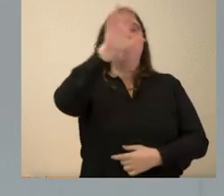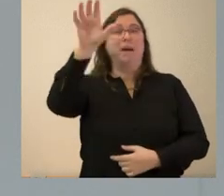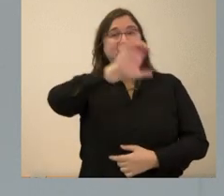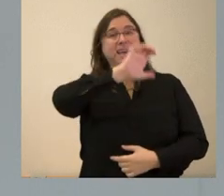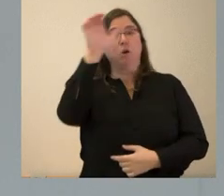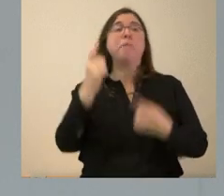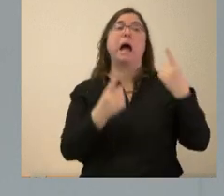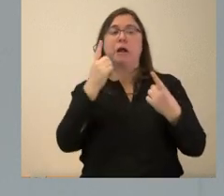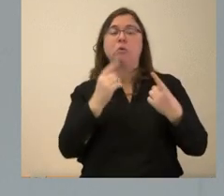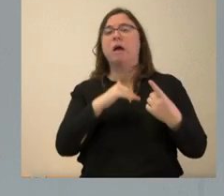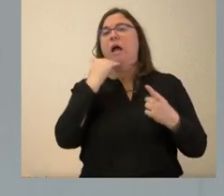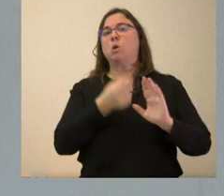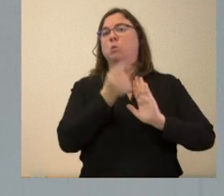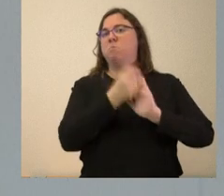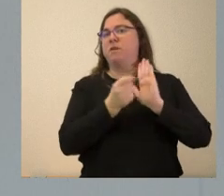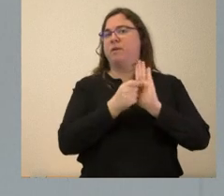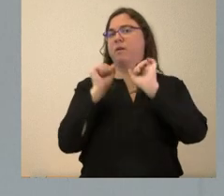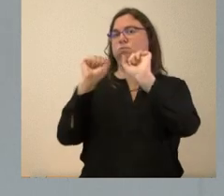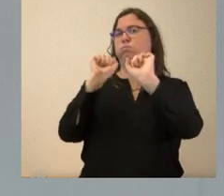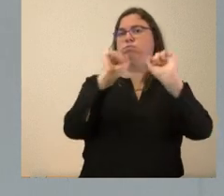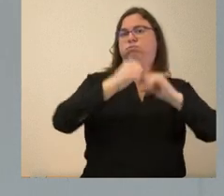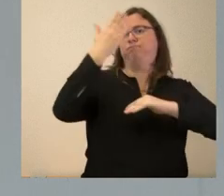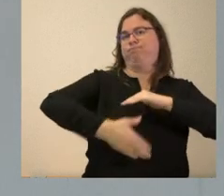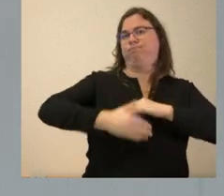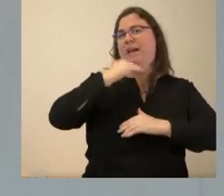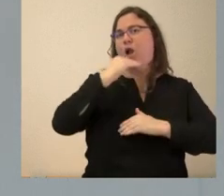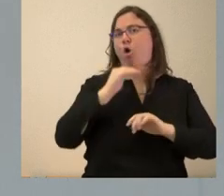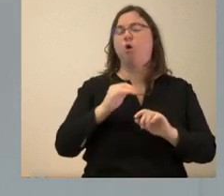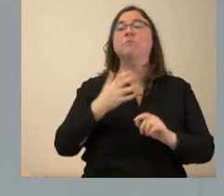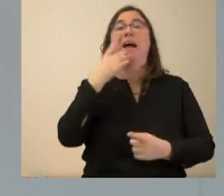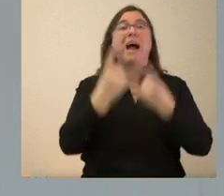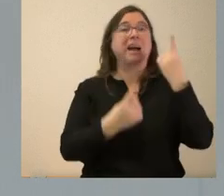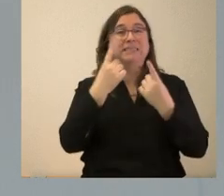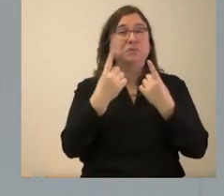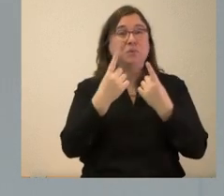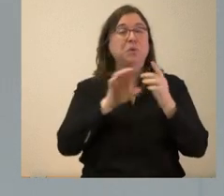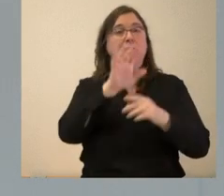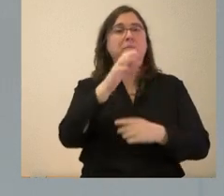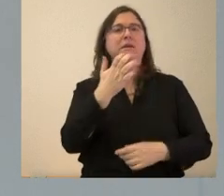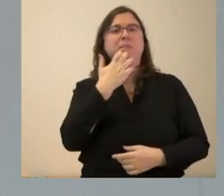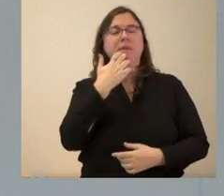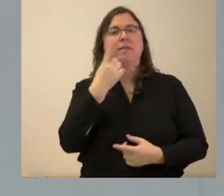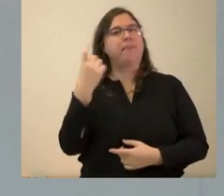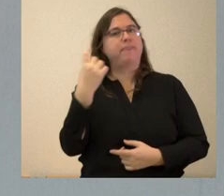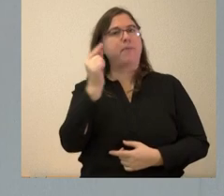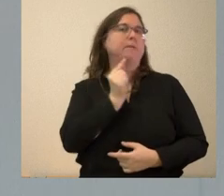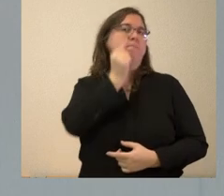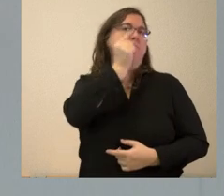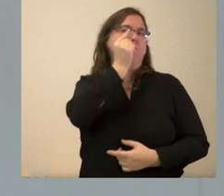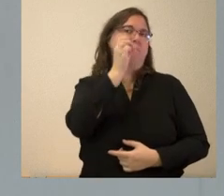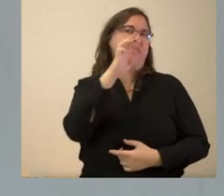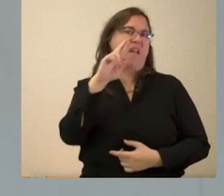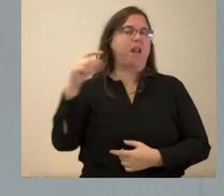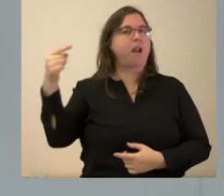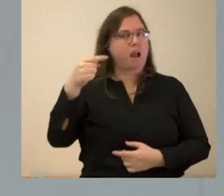están tomando ya algunas medidas de restricción algunos países incluso están demandando de pcrs negativos para la llegada